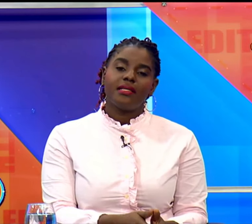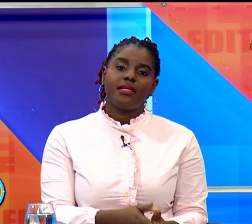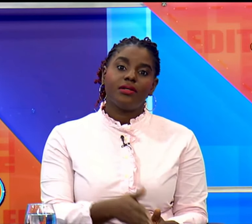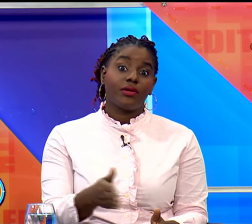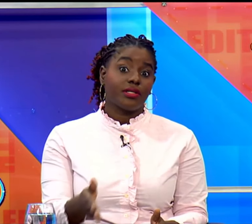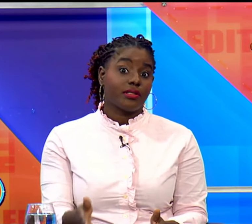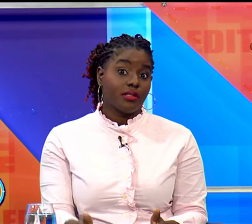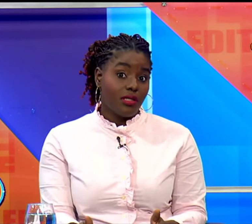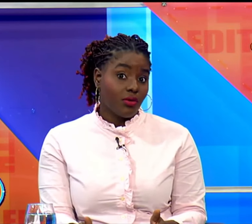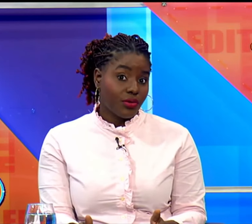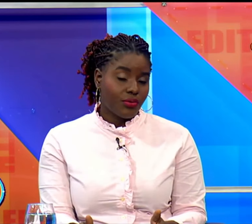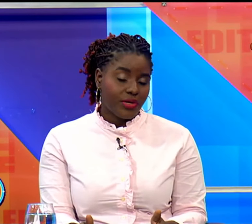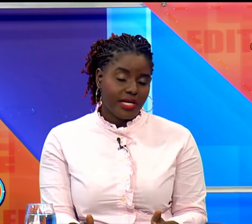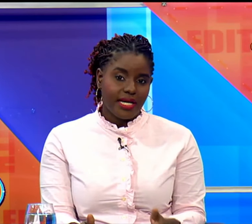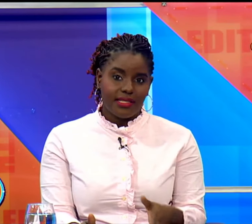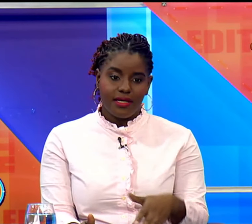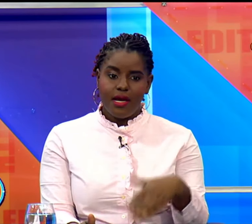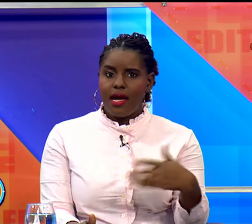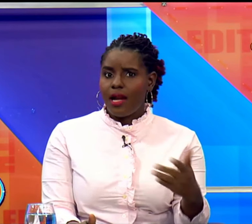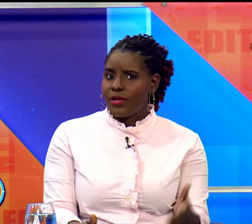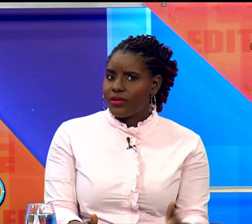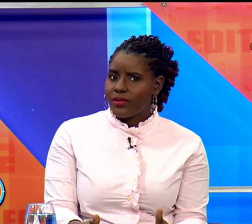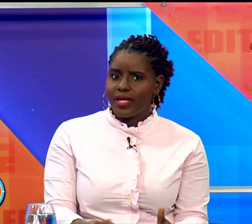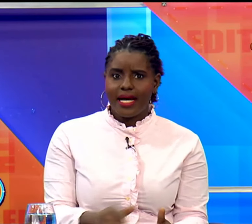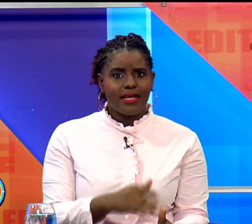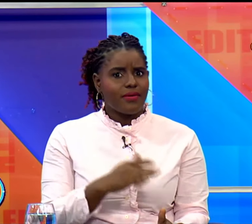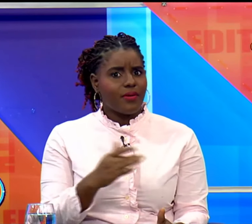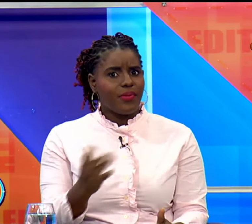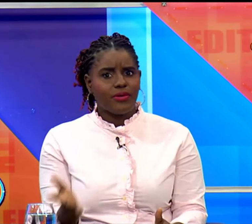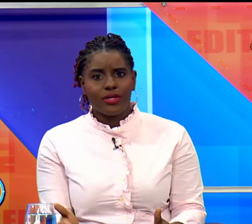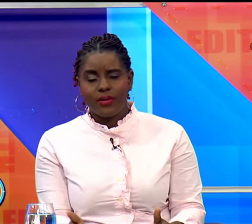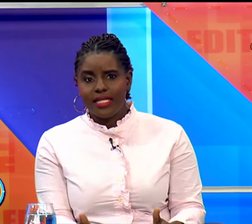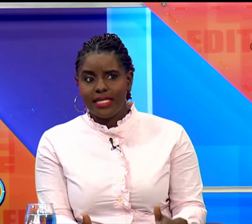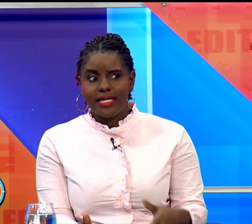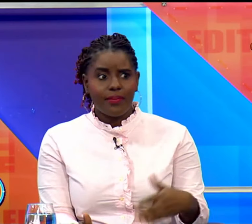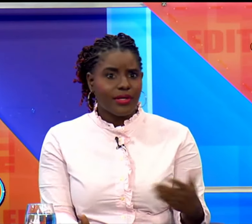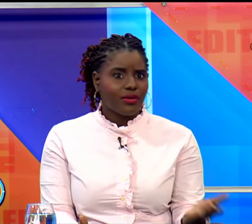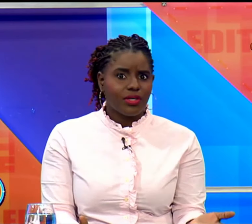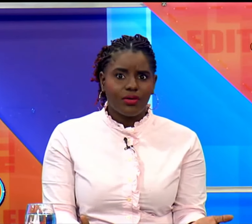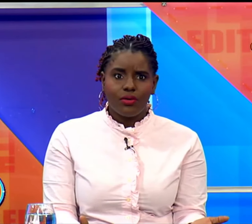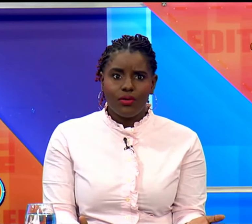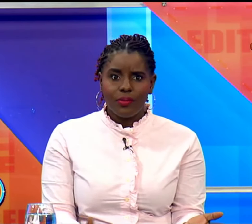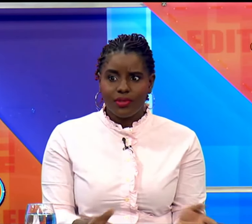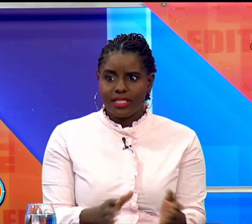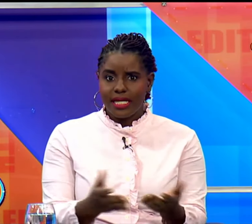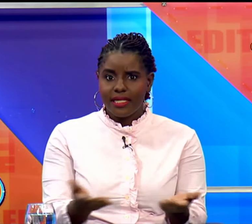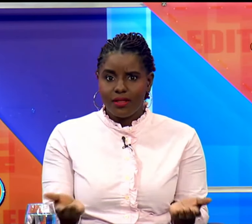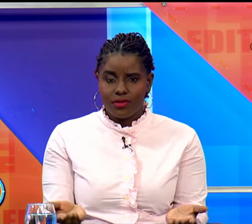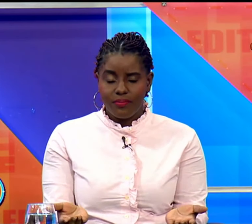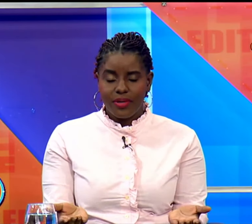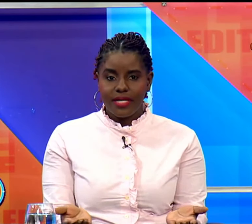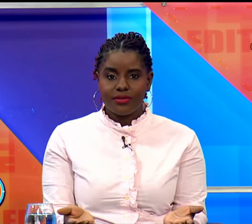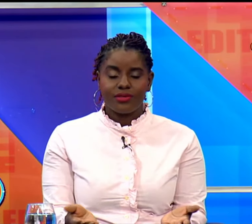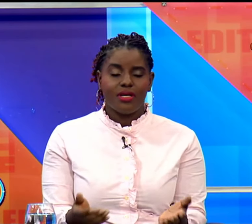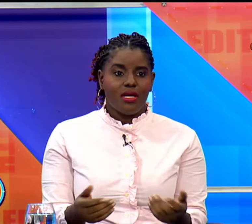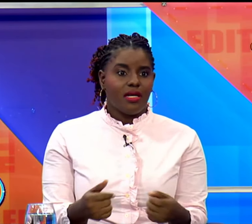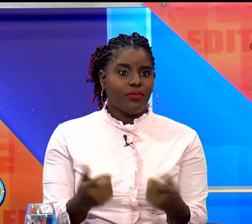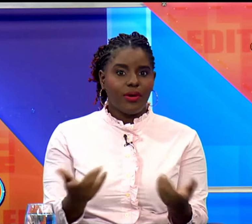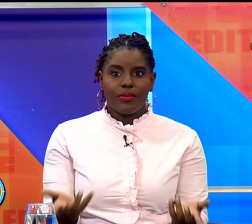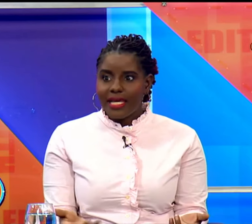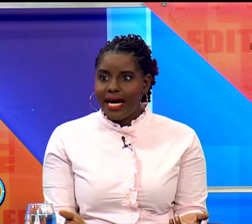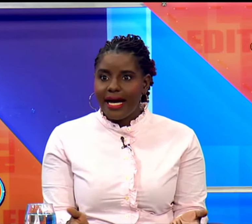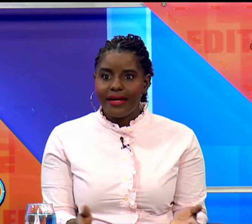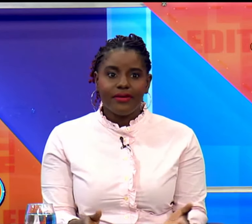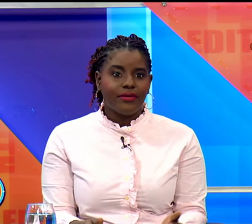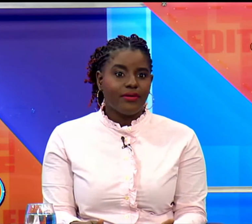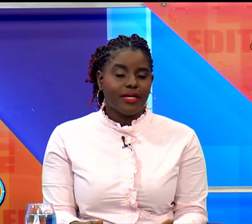de Haití y lo que ocurre en Haití. Al periódico El Caribe, periódico El Día, periódico Hoy, por citar de los impresos, El